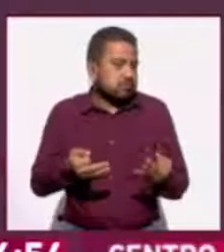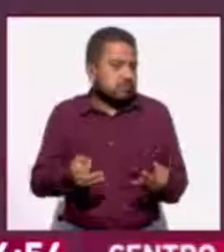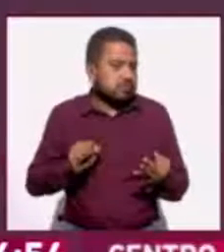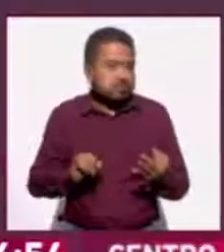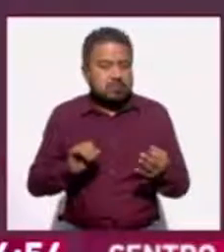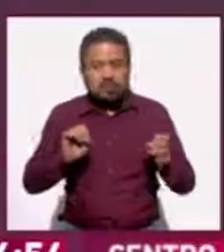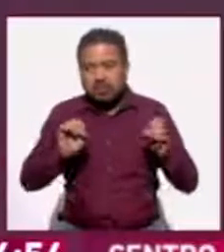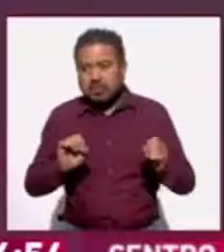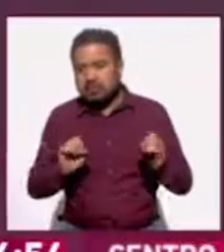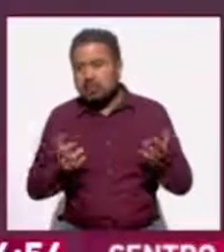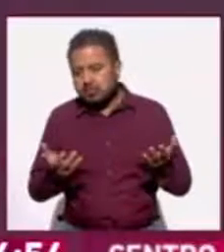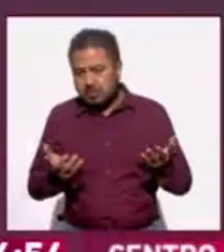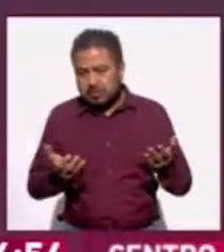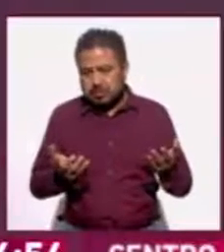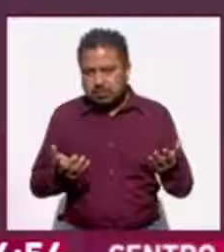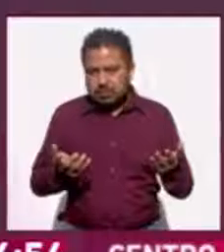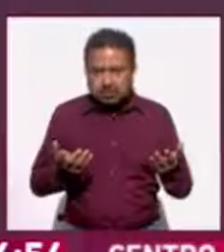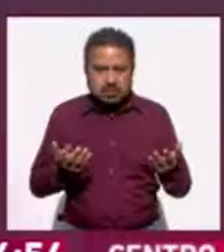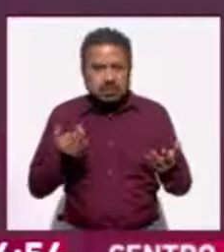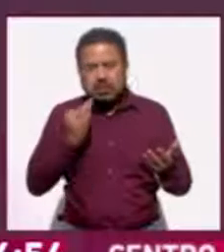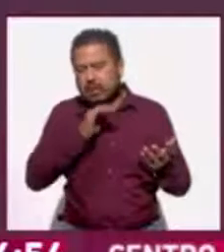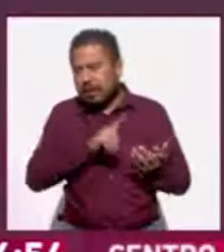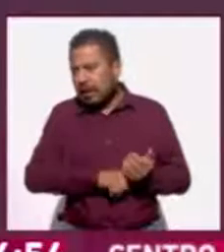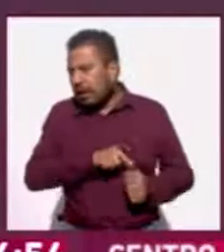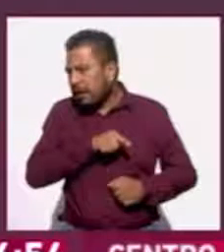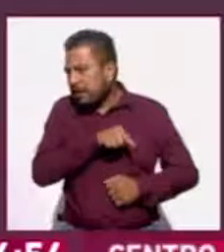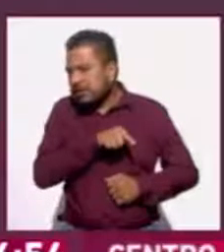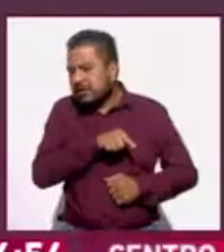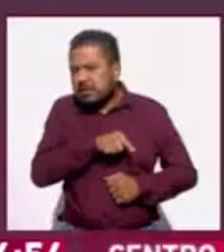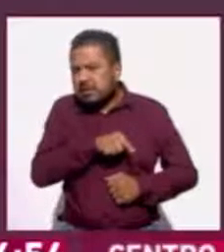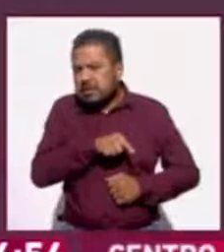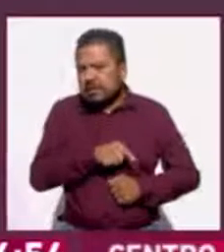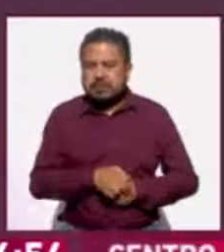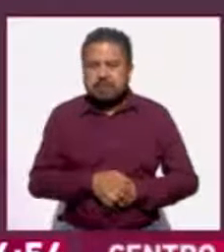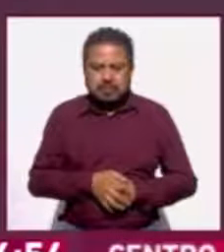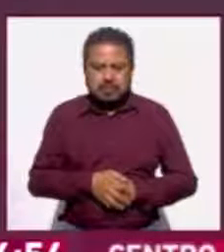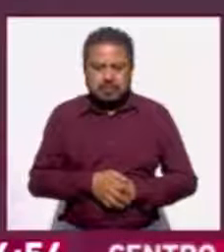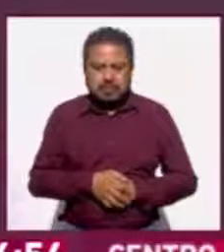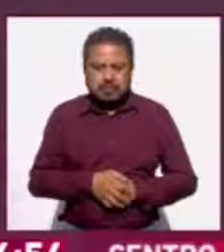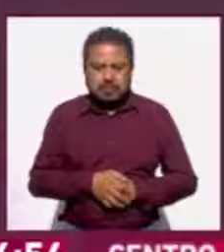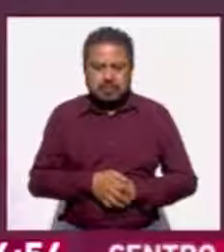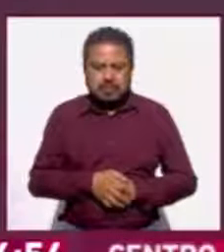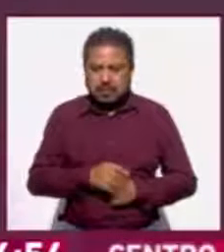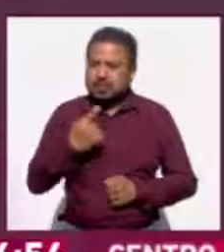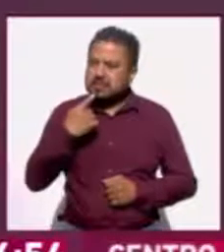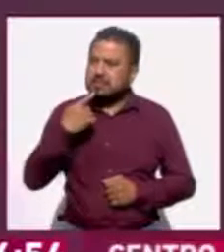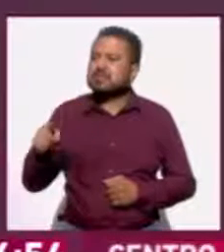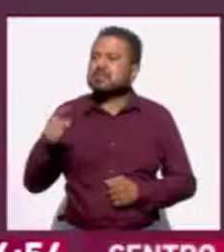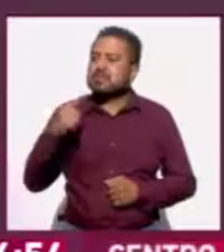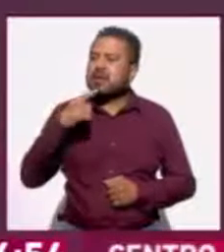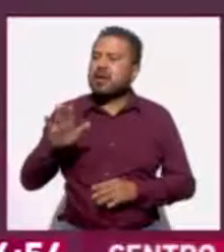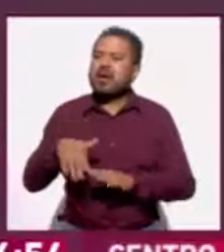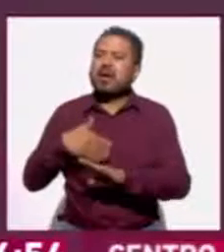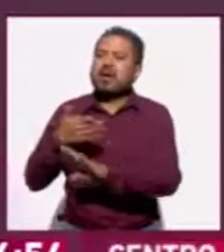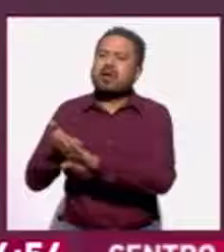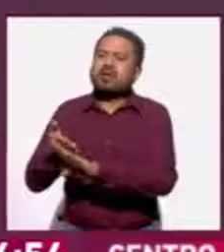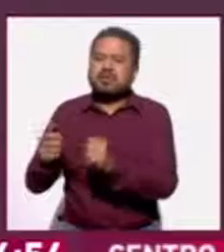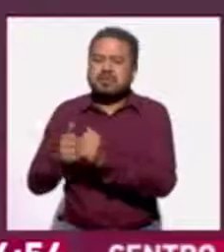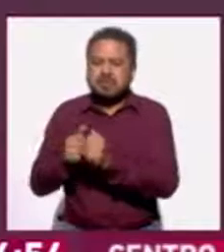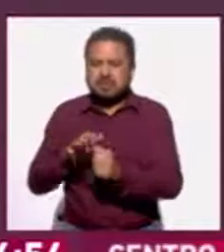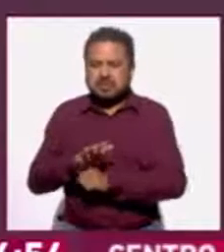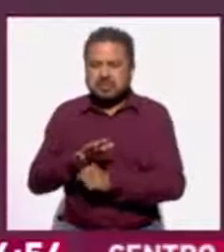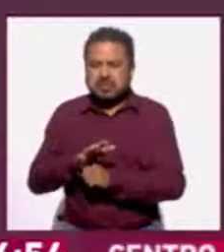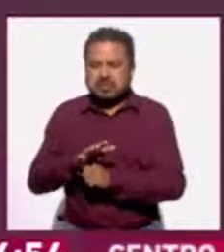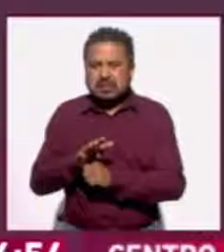o si sería culpable, digamos, de las acusaciones. Nuevamente hay que tomar